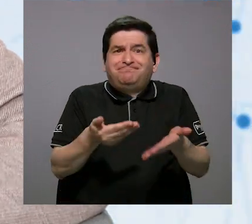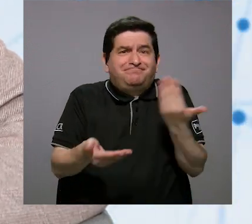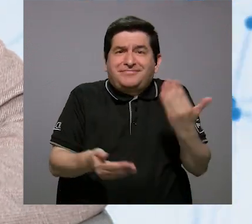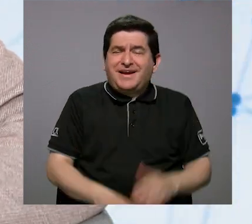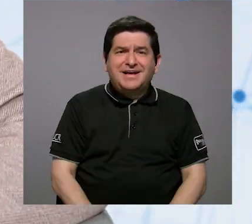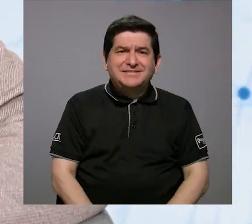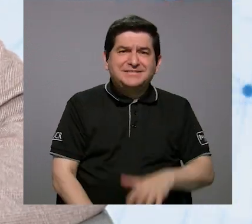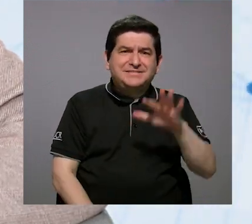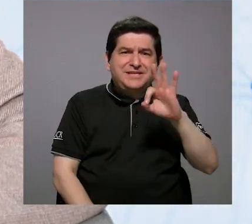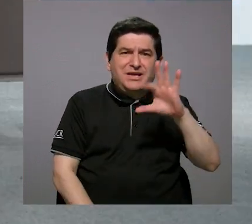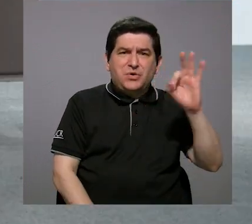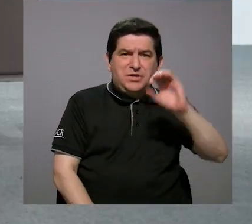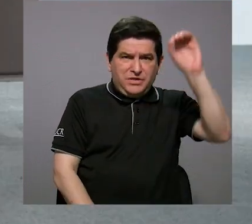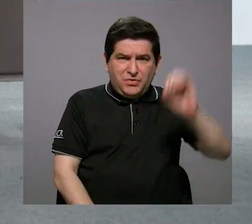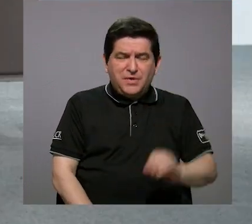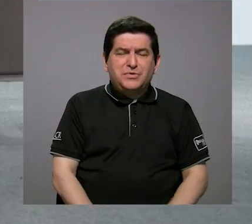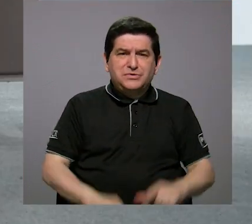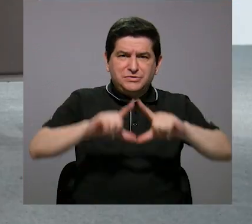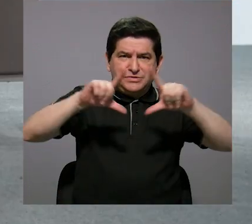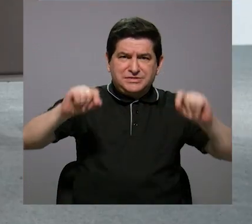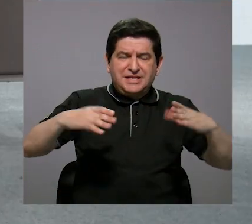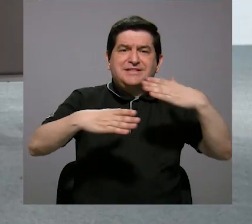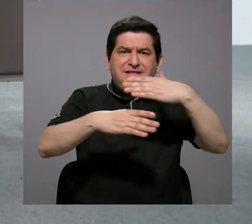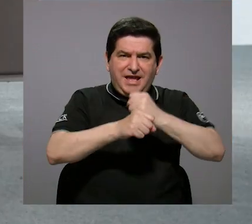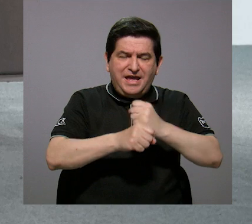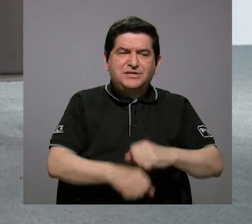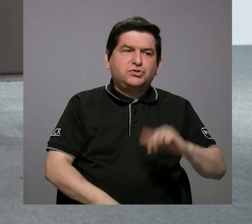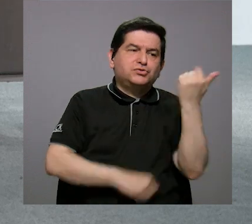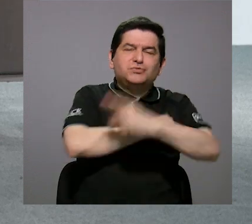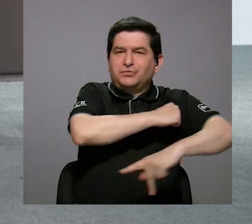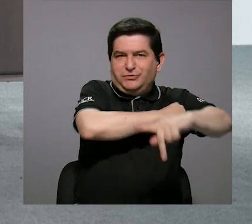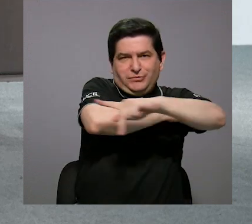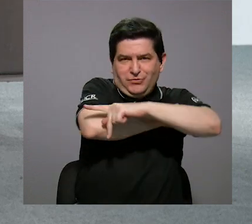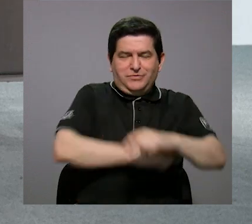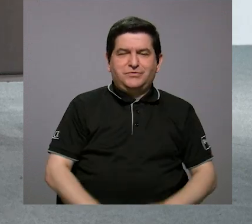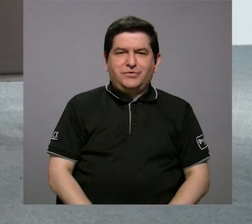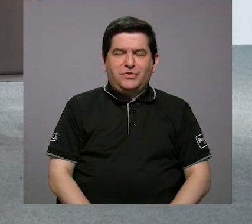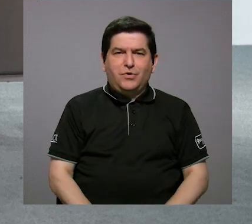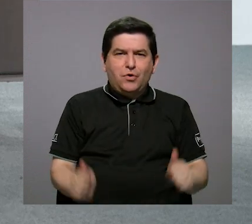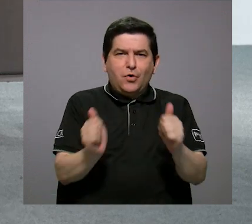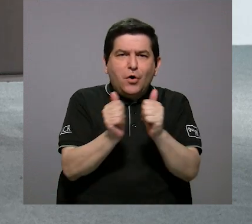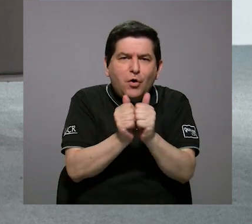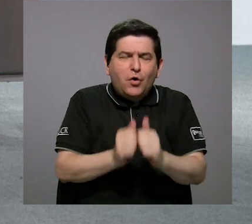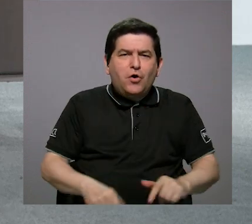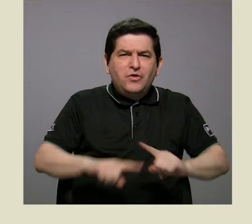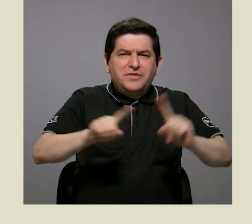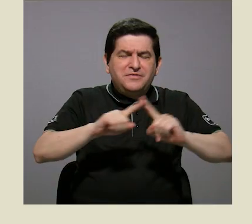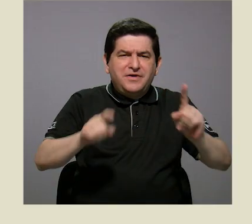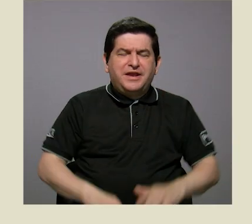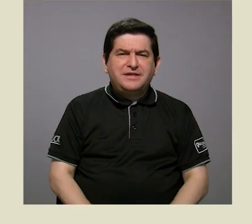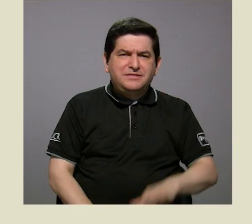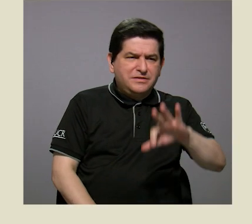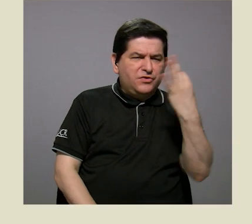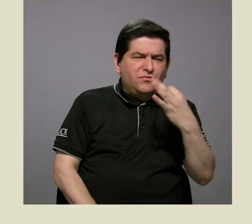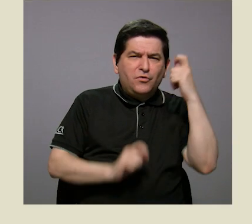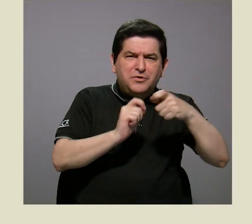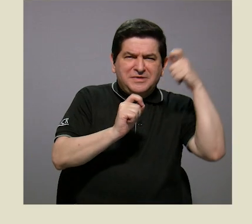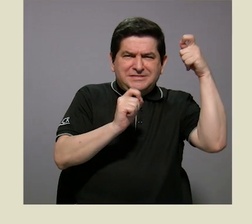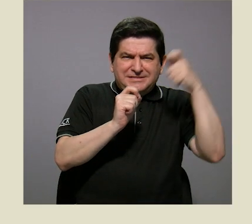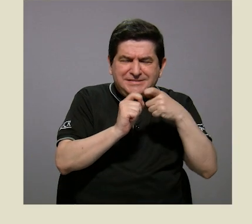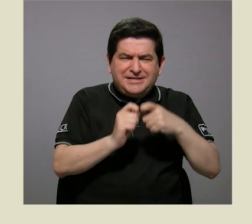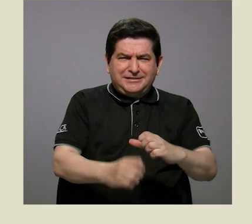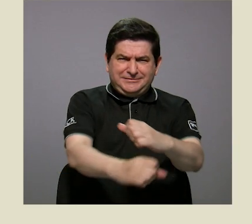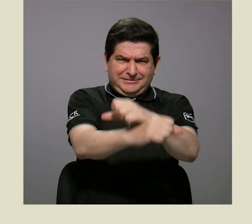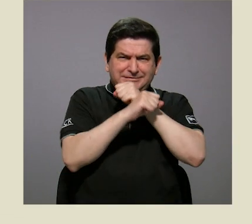el 99% de los billetes han sido fabricados en el exterior, ¿verdad? Bajo medidas siempre muy estrictas